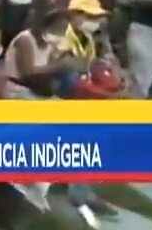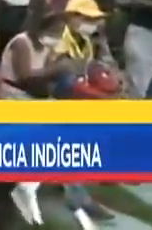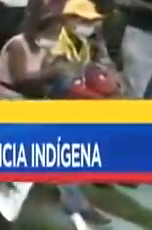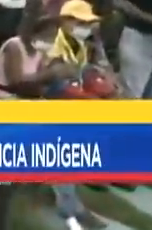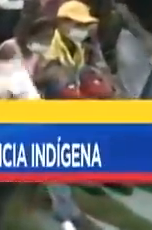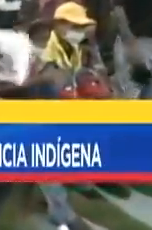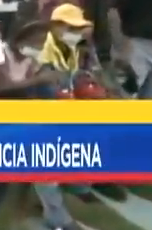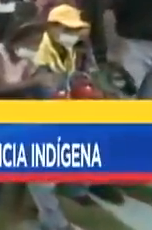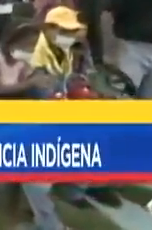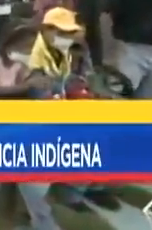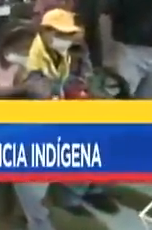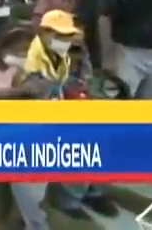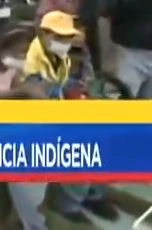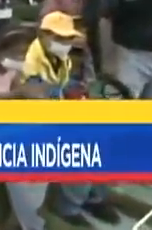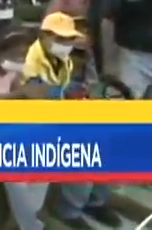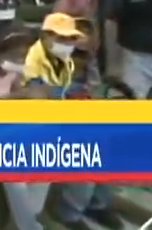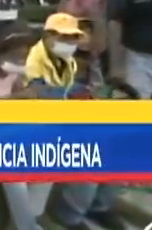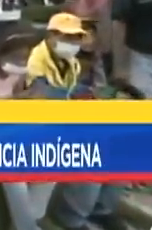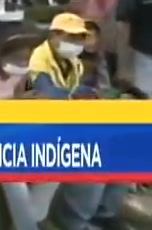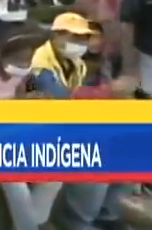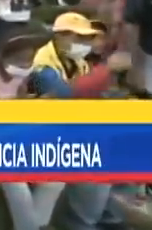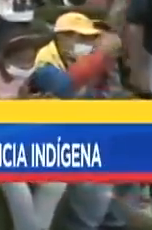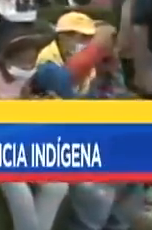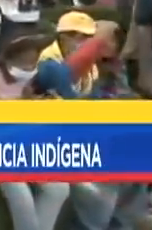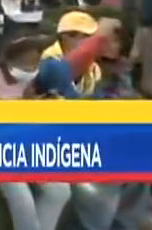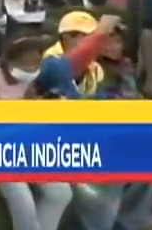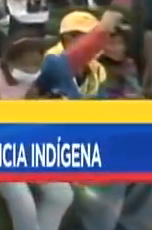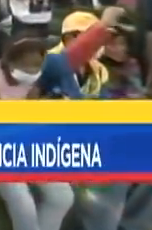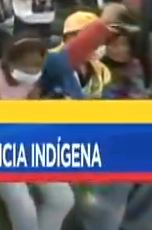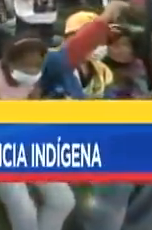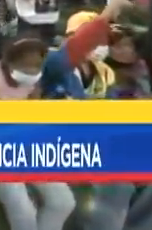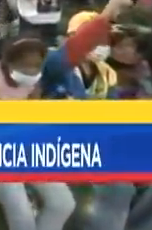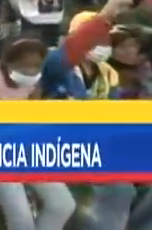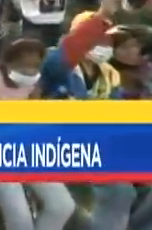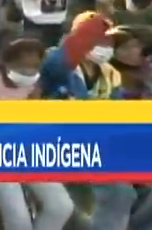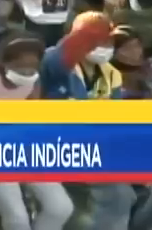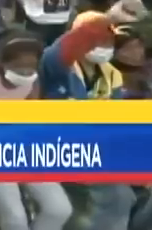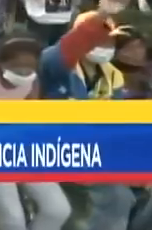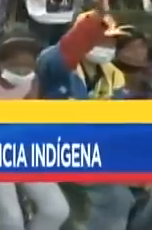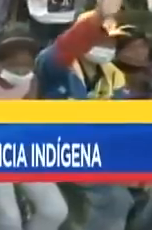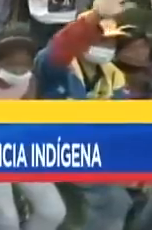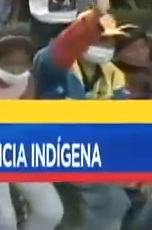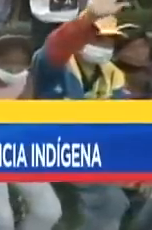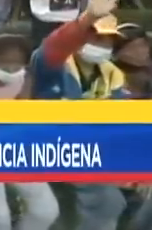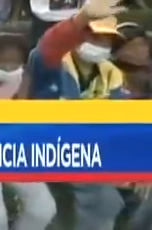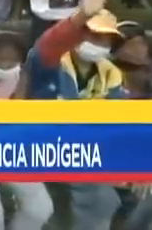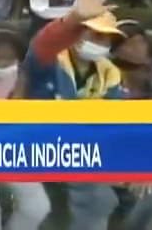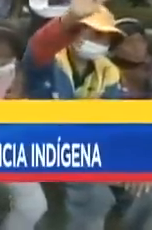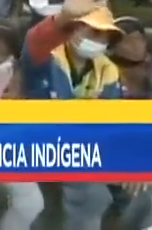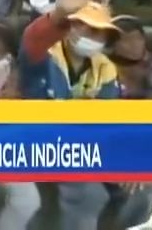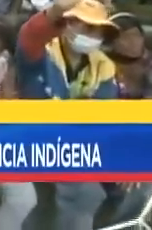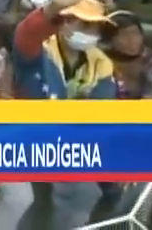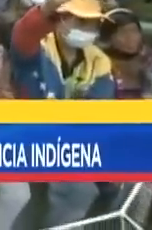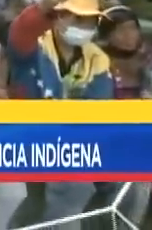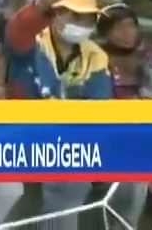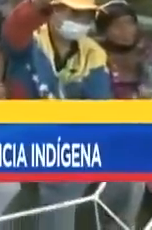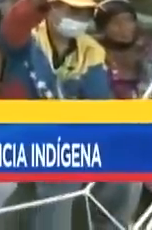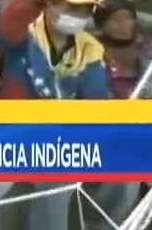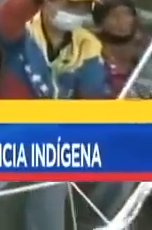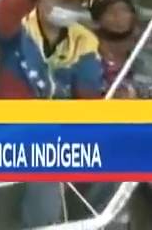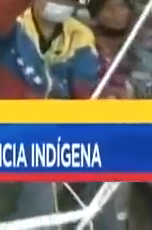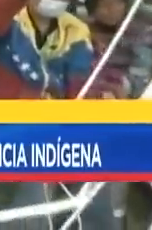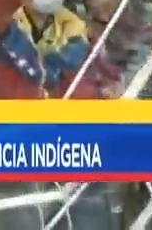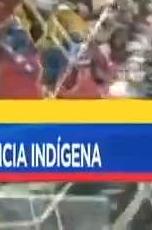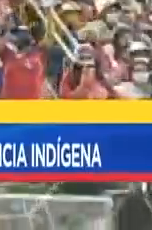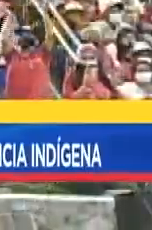pueblo indígena al presidente de la República, Nicolás Maduro, al comandante eterno, Hugo Chávez, quien ha reivindicado los derechos constitucionales